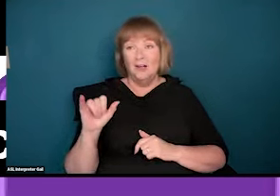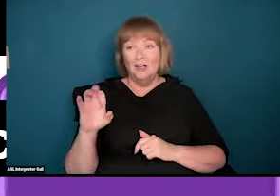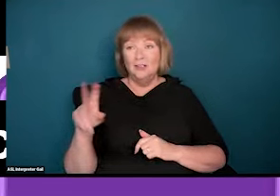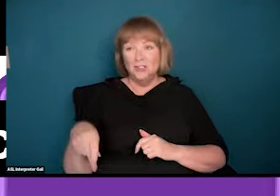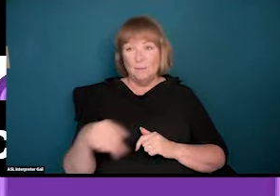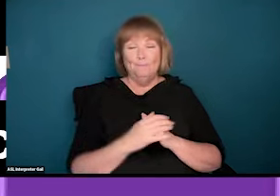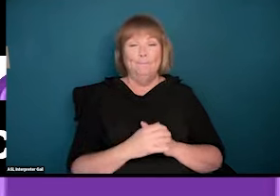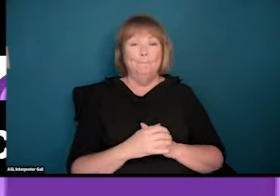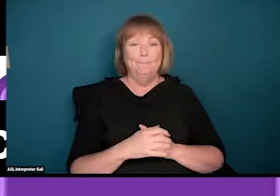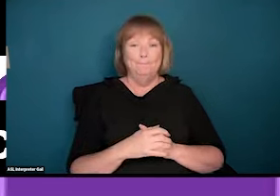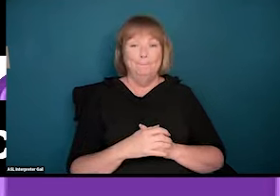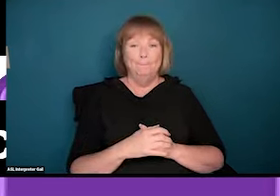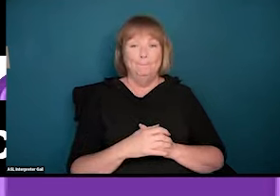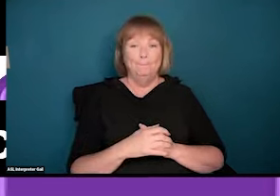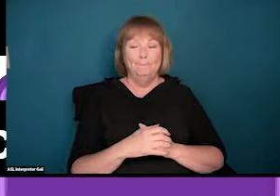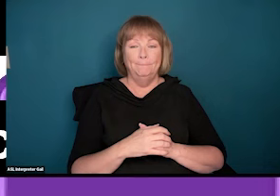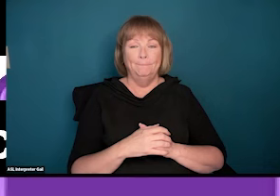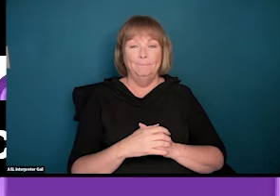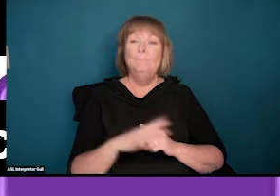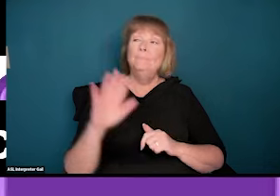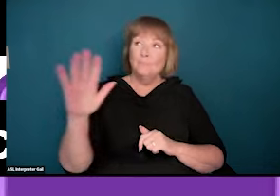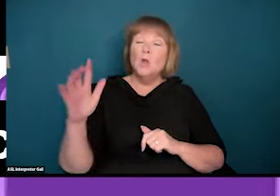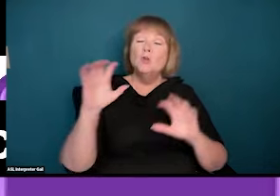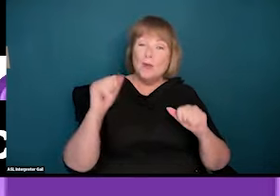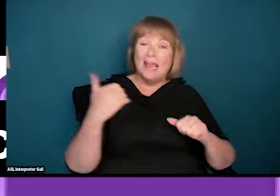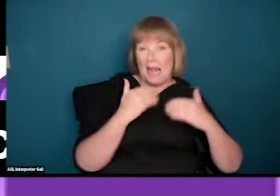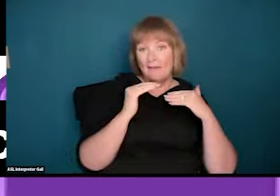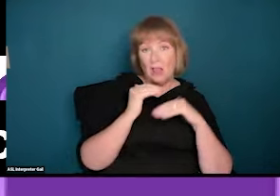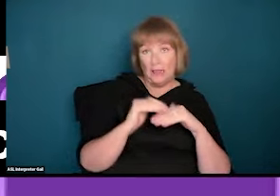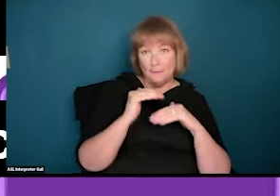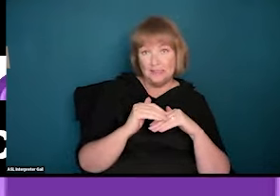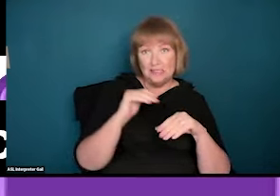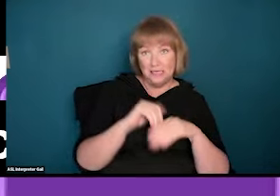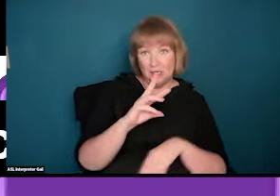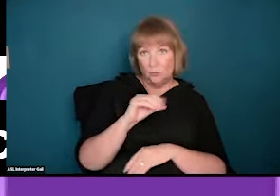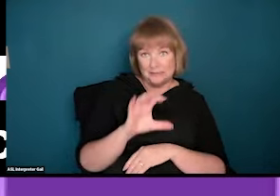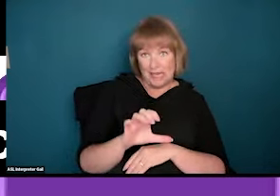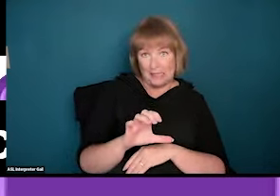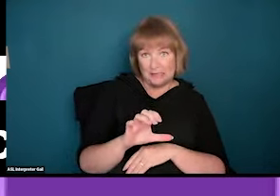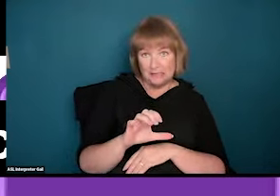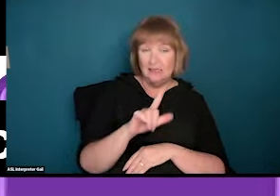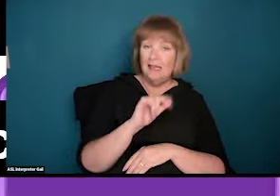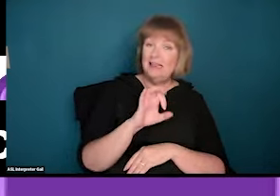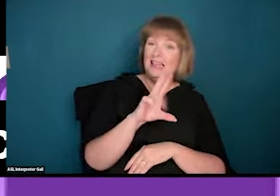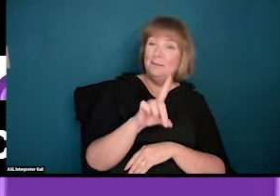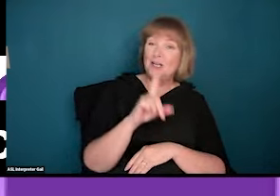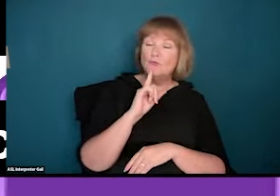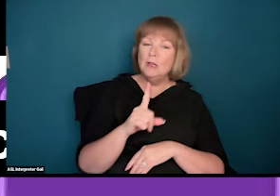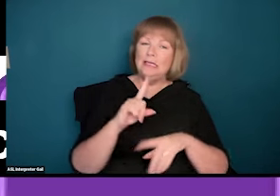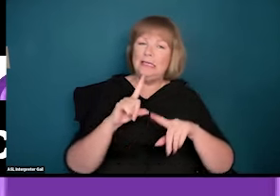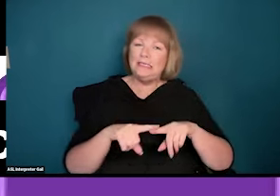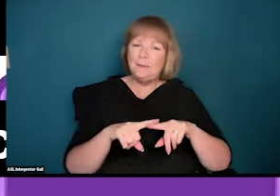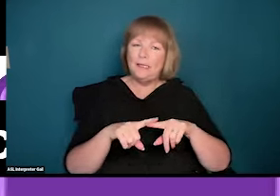derechos civiles y legales de este individuo y me los asignen a mí. Esto es custodia. Nosotros tenemos una